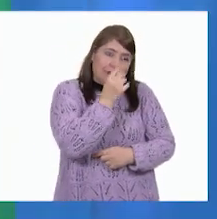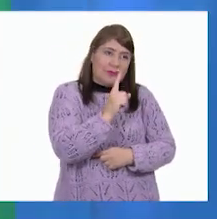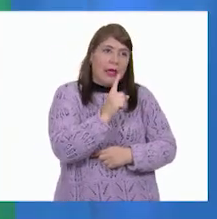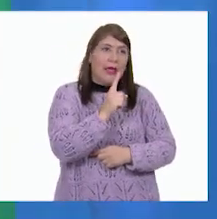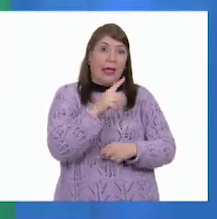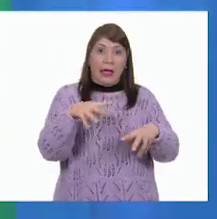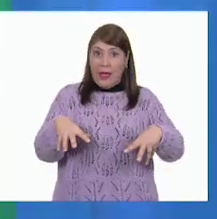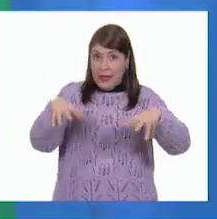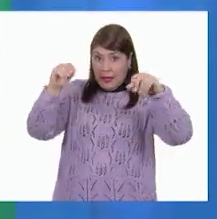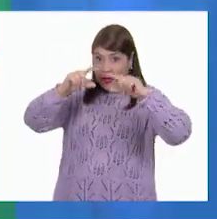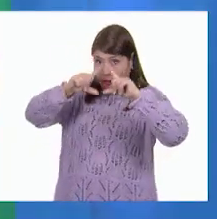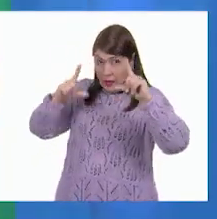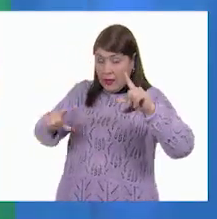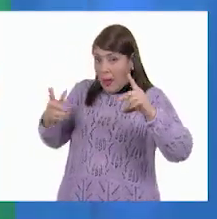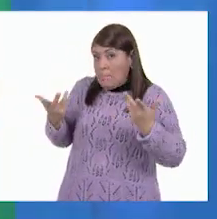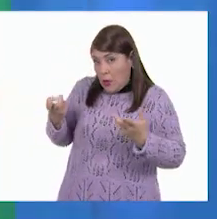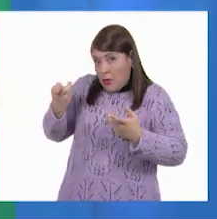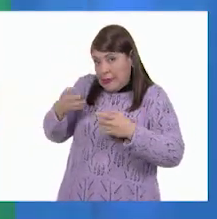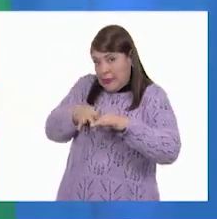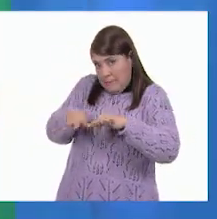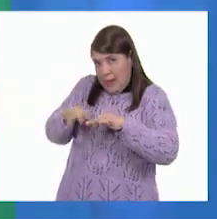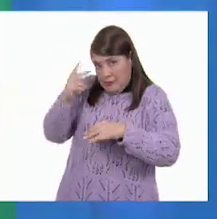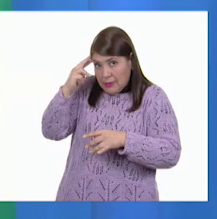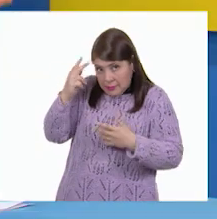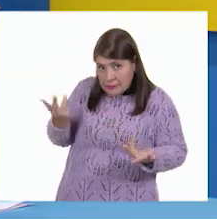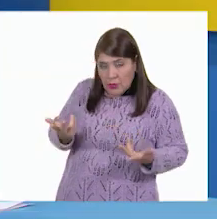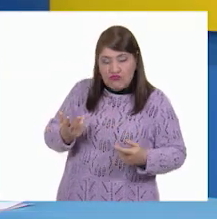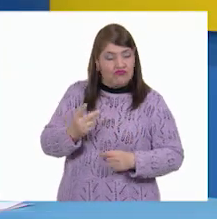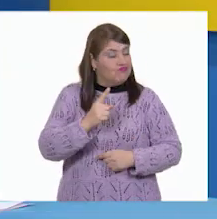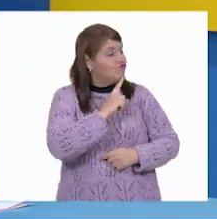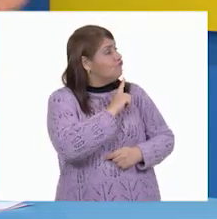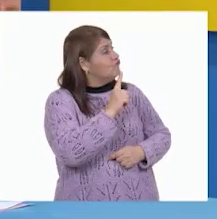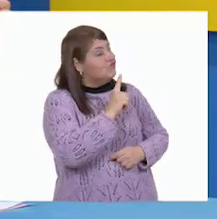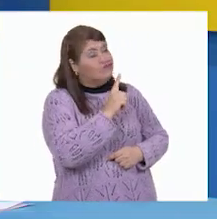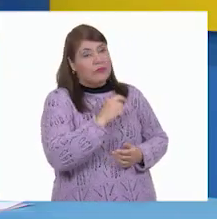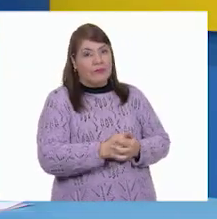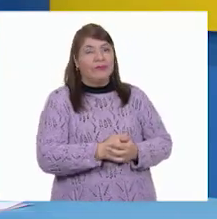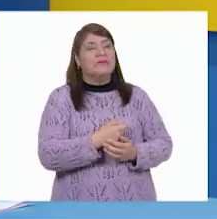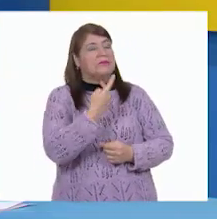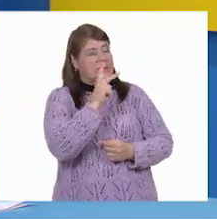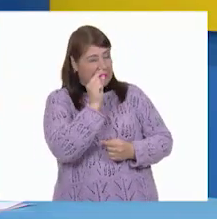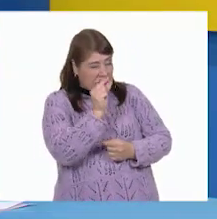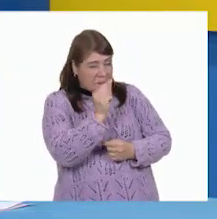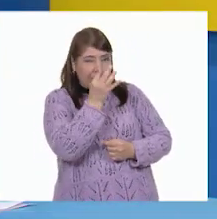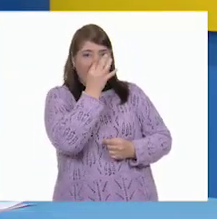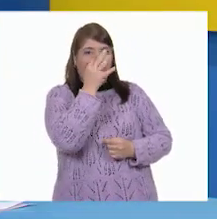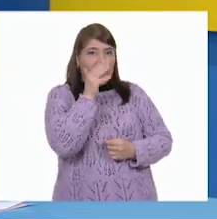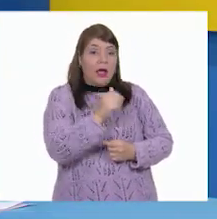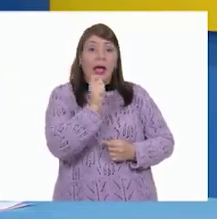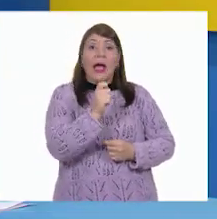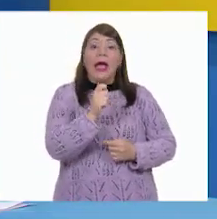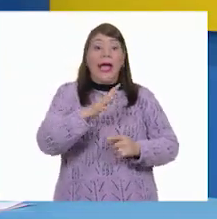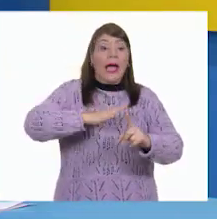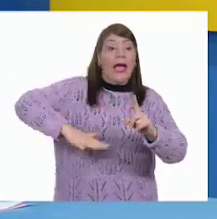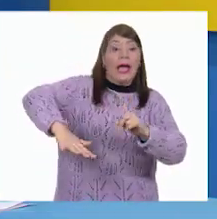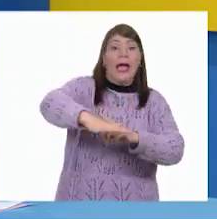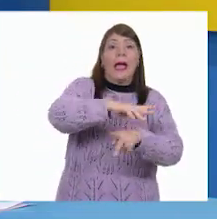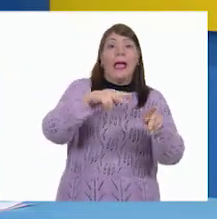Palacio Nacional, porque es donde trabajaba Díaz. Tampoco, pero estás muy cerca. Fue la Alameda Central.